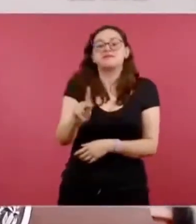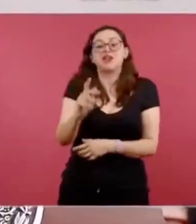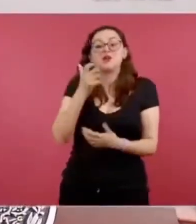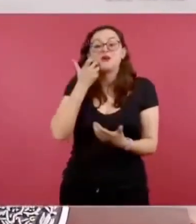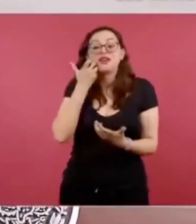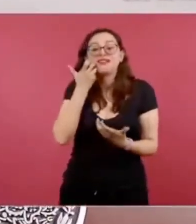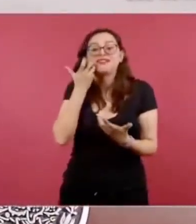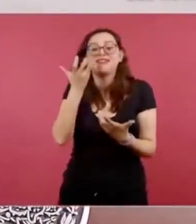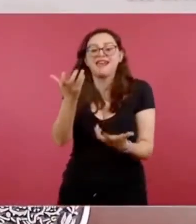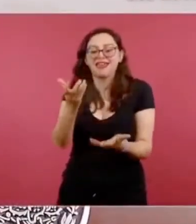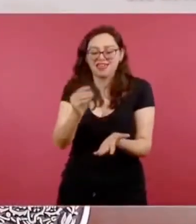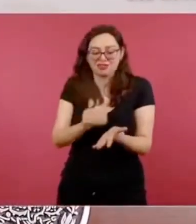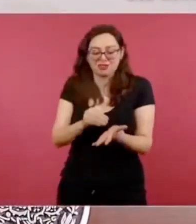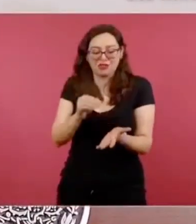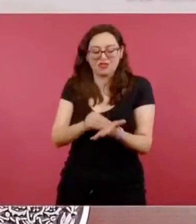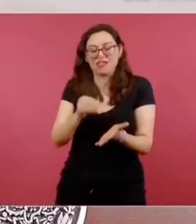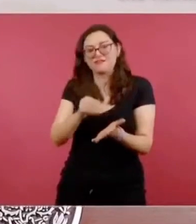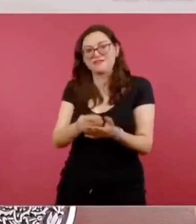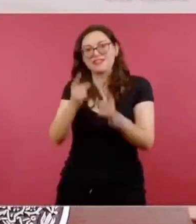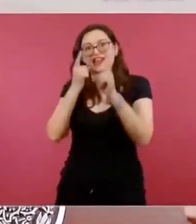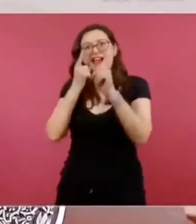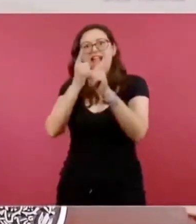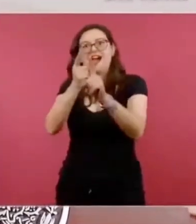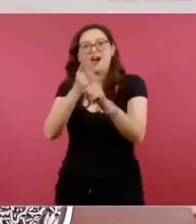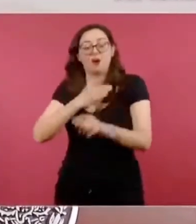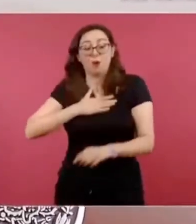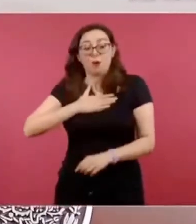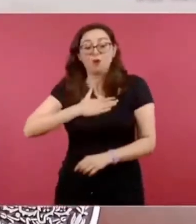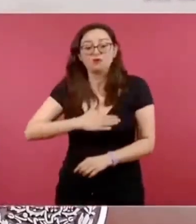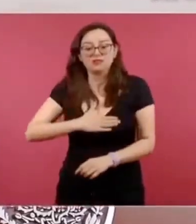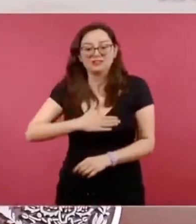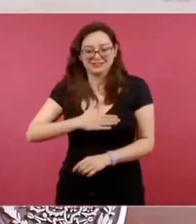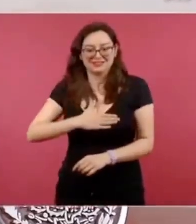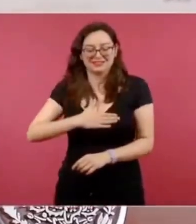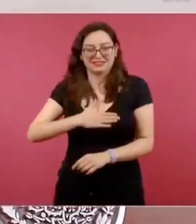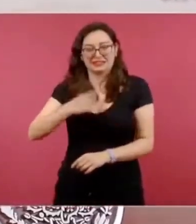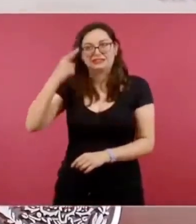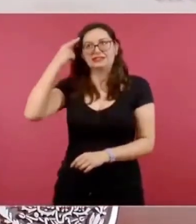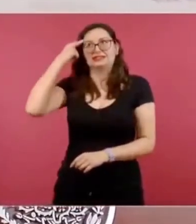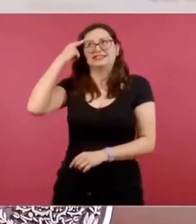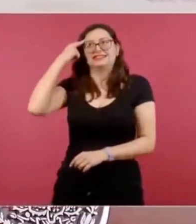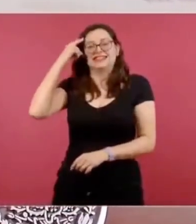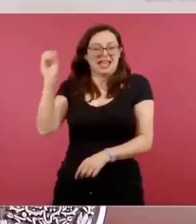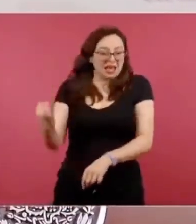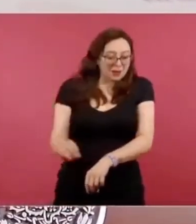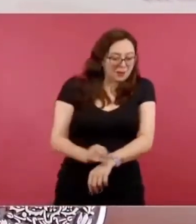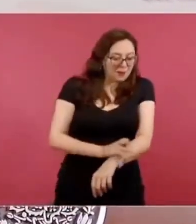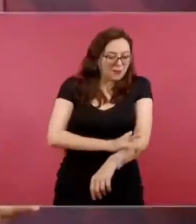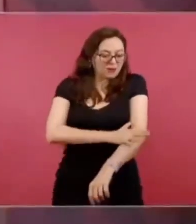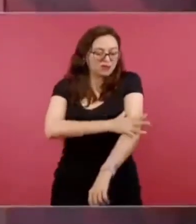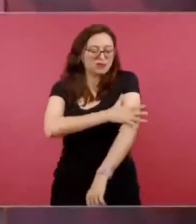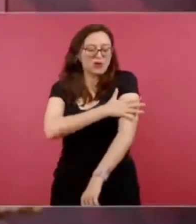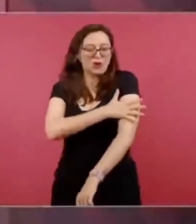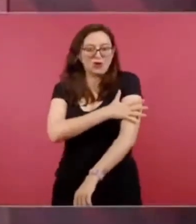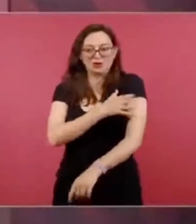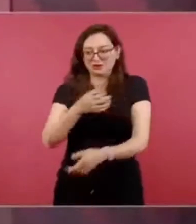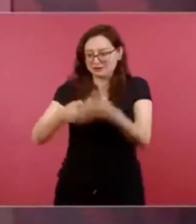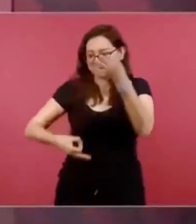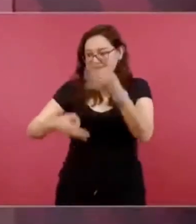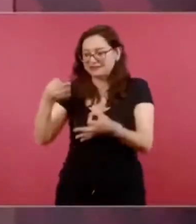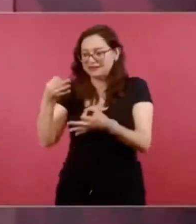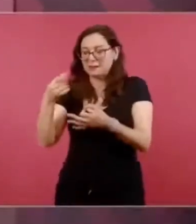hacer justicia, están entusiasmados, no están echados a perder, no están